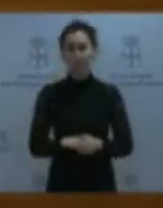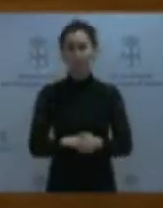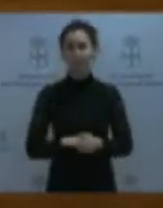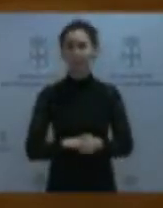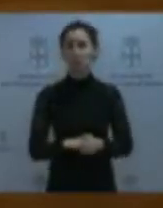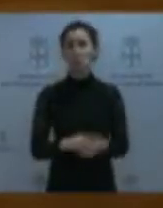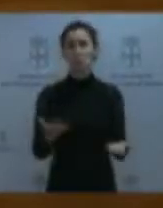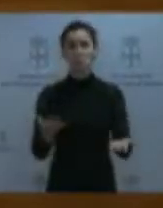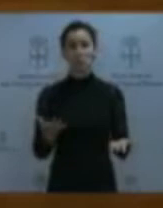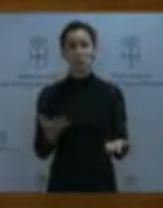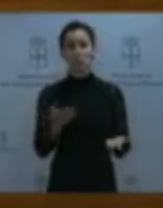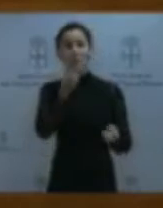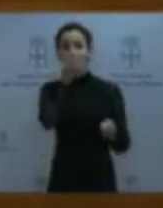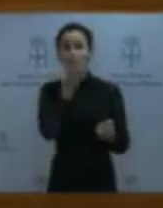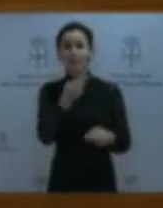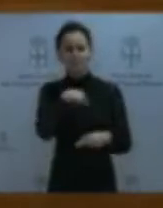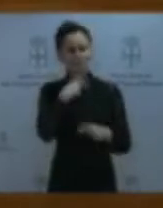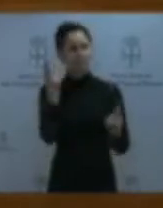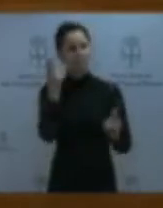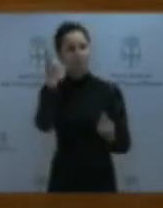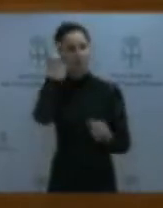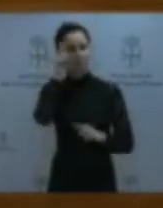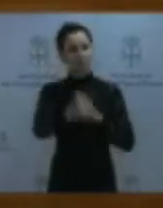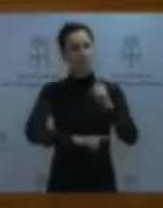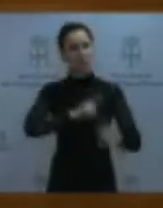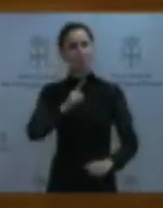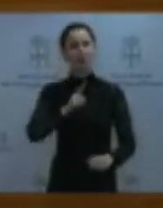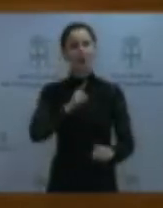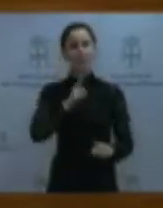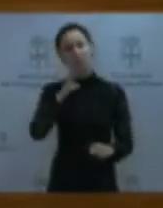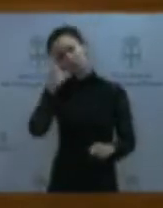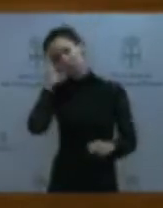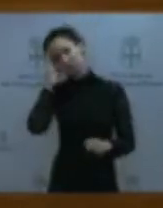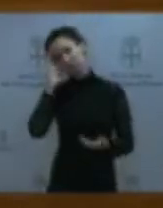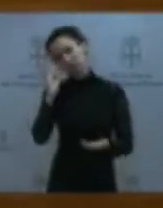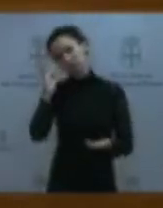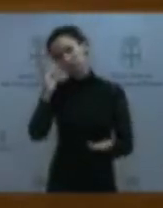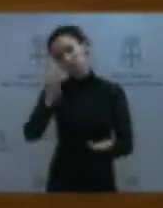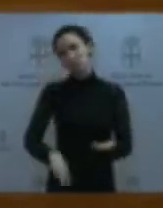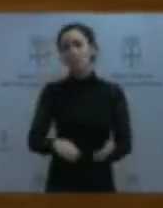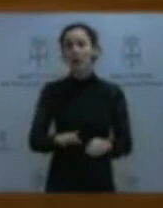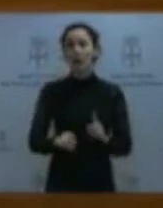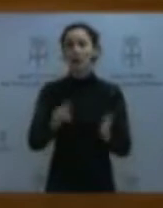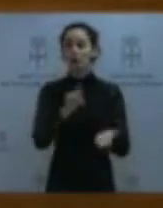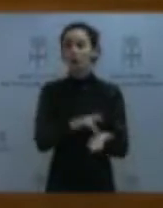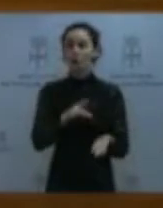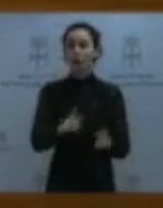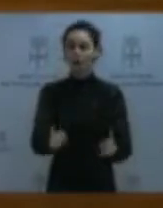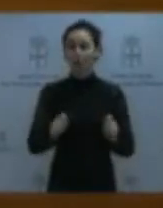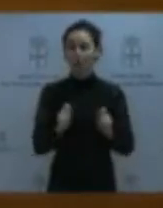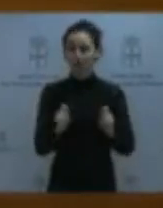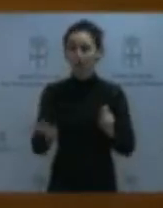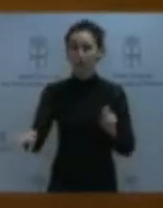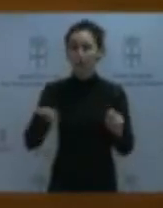preocupado por el bien público que nunca durmió durante su mandato. Y cuando le preguntaron quién era, él respondió que